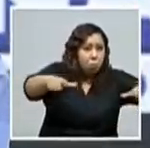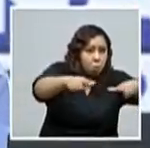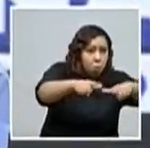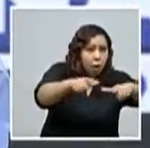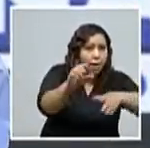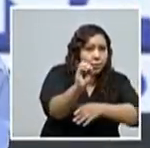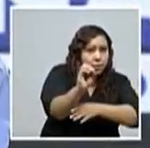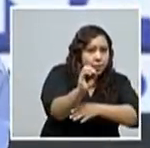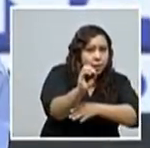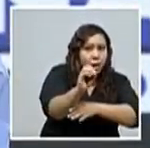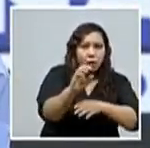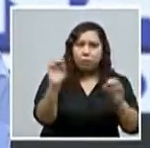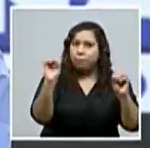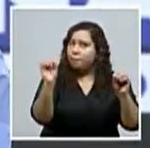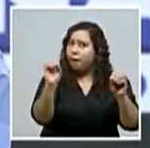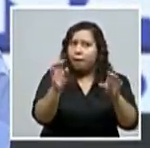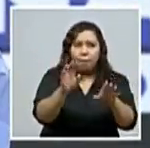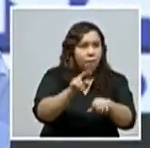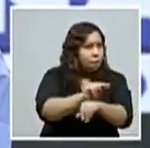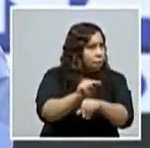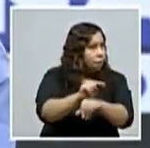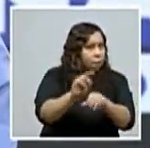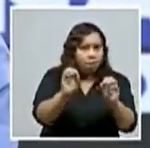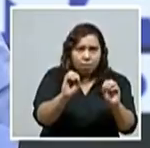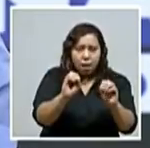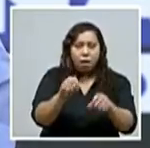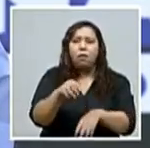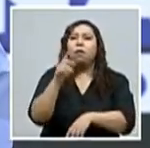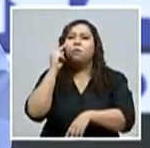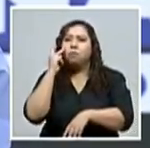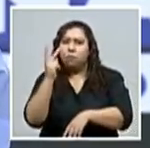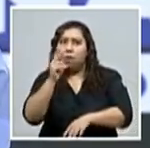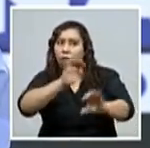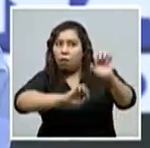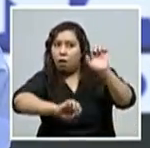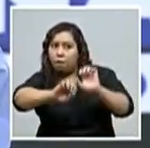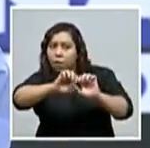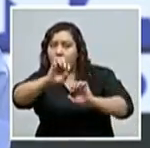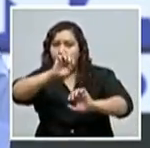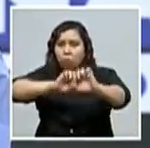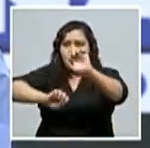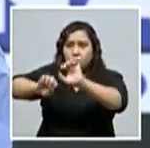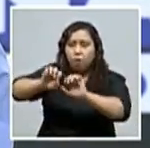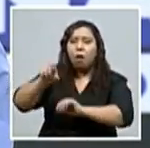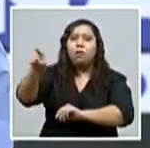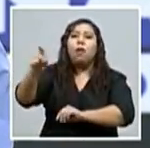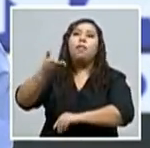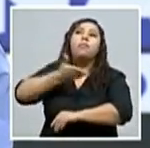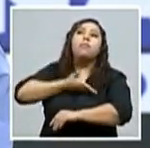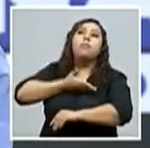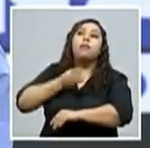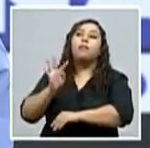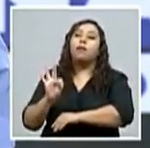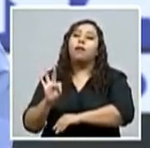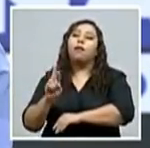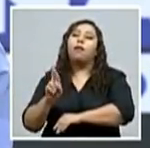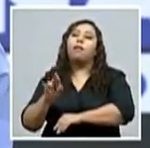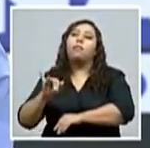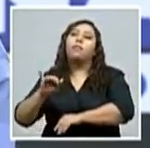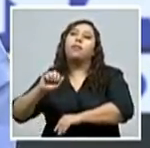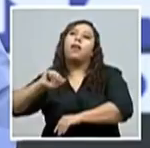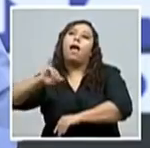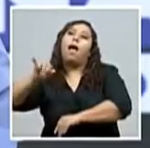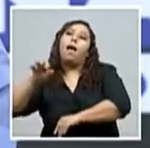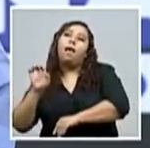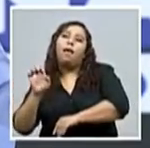cero, los que cumplan con triajes y brigadas médicas, pasarán a fase 1, previa solicitud de